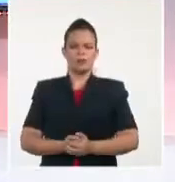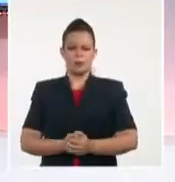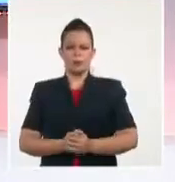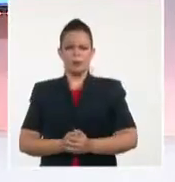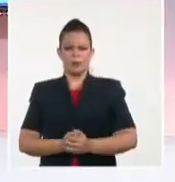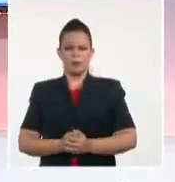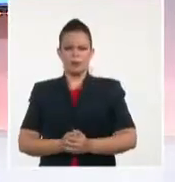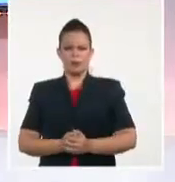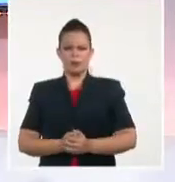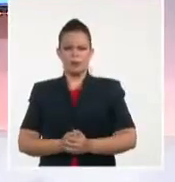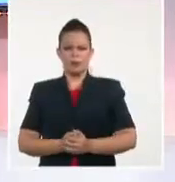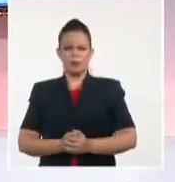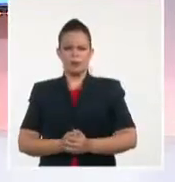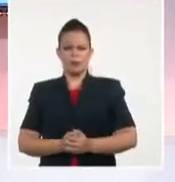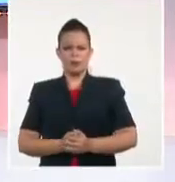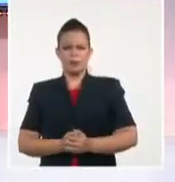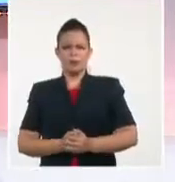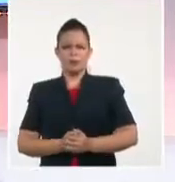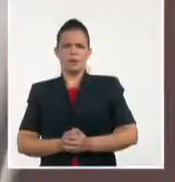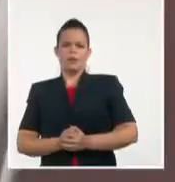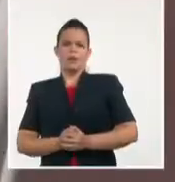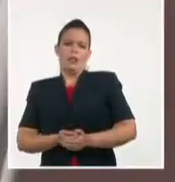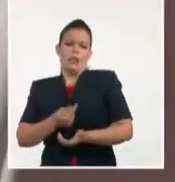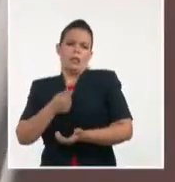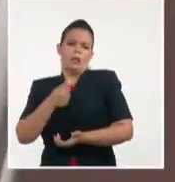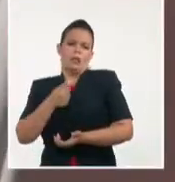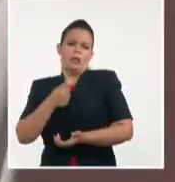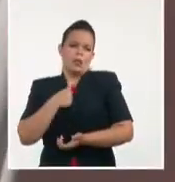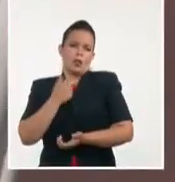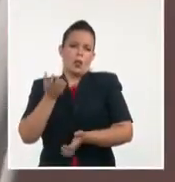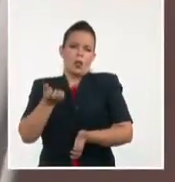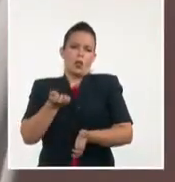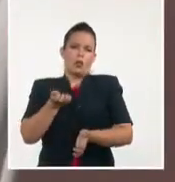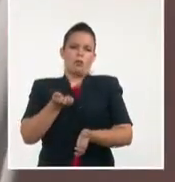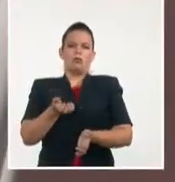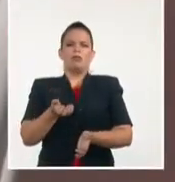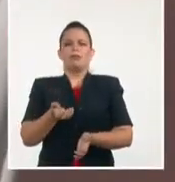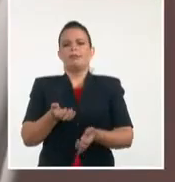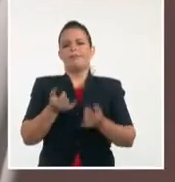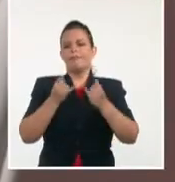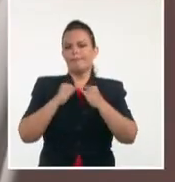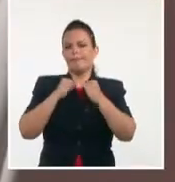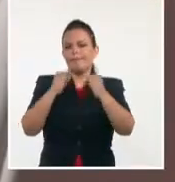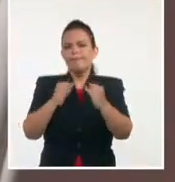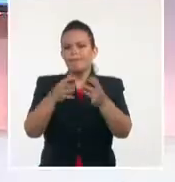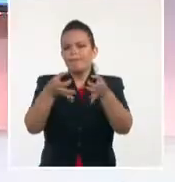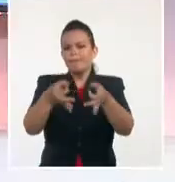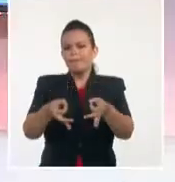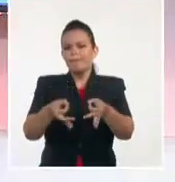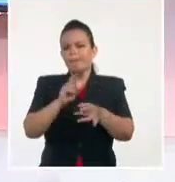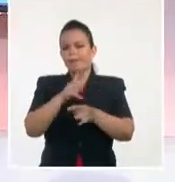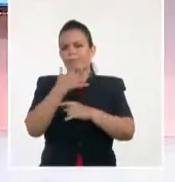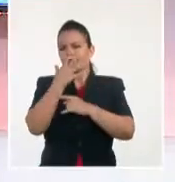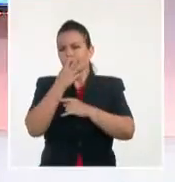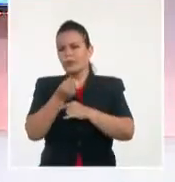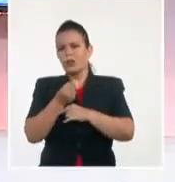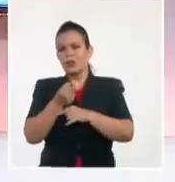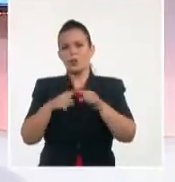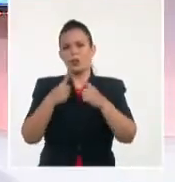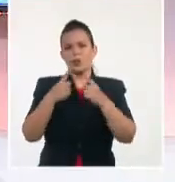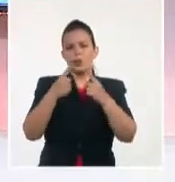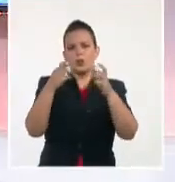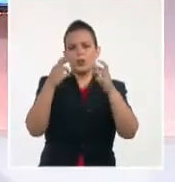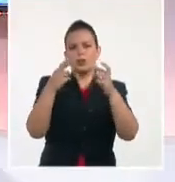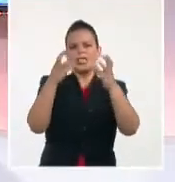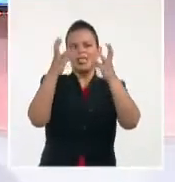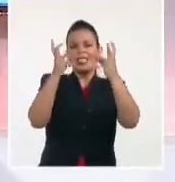Y bueno, a mí no me gustan mucho los números, ustedes lo saben, porque los números 1 más 1 menos no dicen mucho,